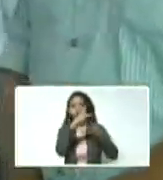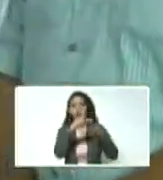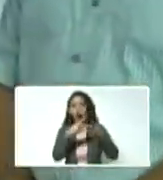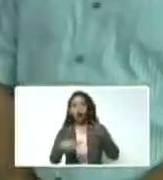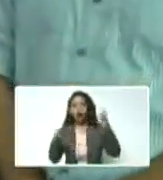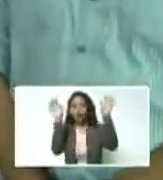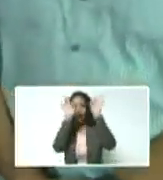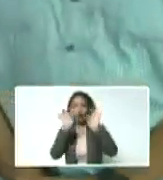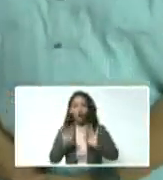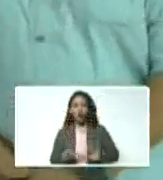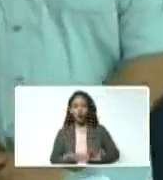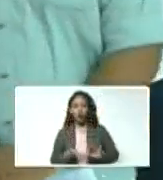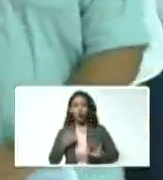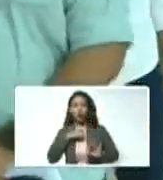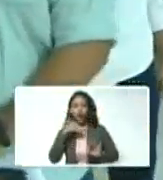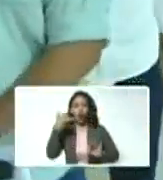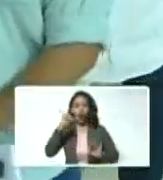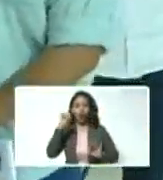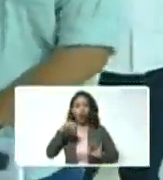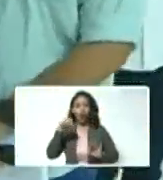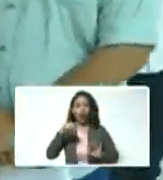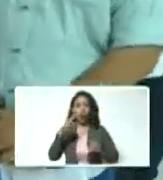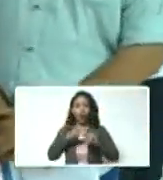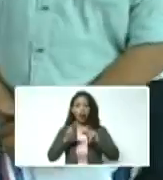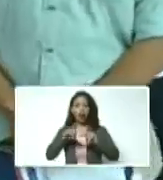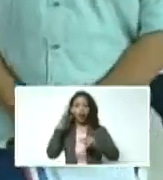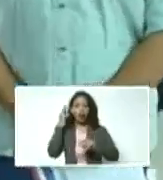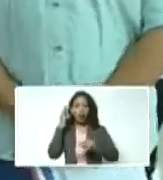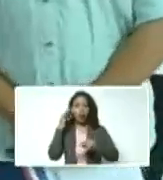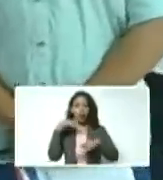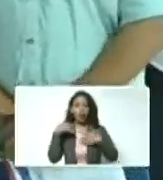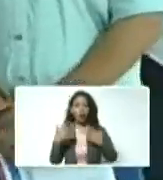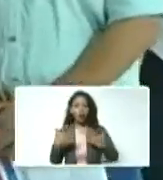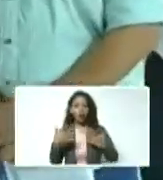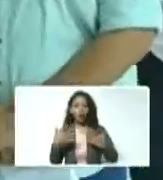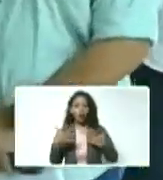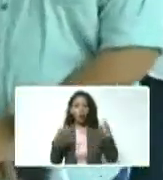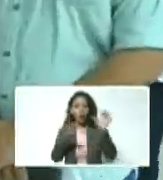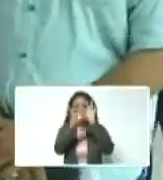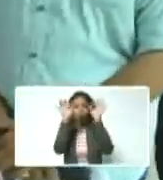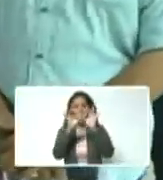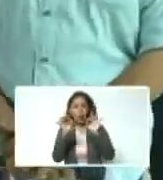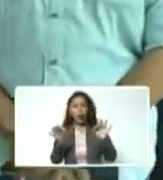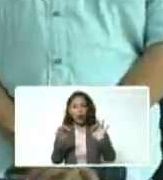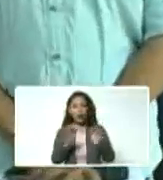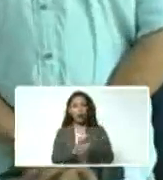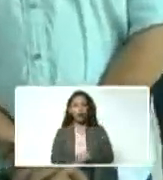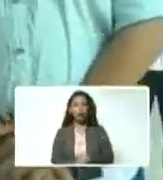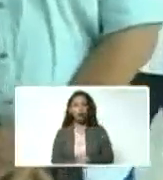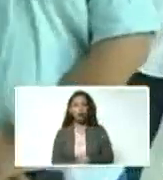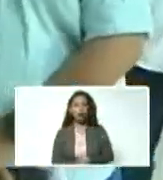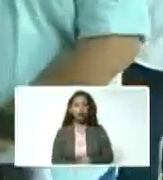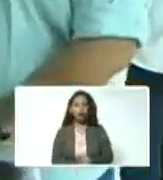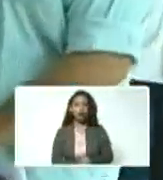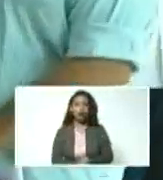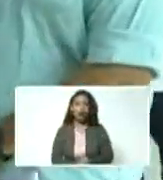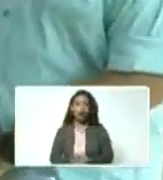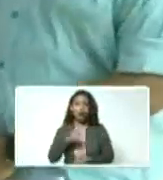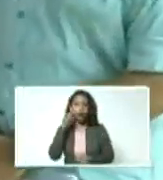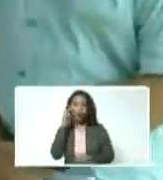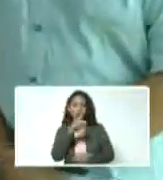varias modalidades. Tenemos aquí lo que es para las niñas, lo que son los lazos. Puede ver, también tenemos la